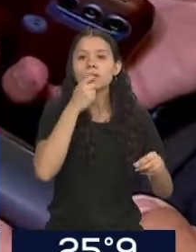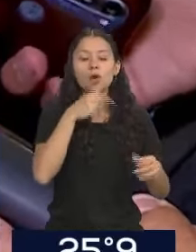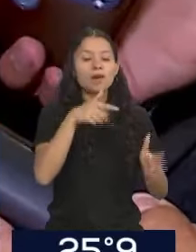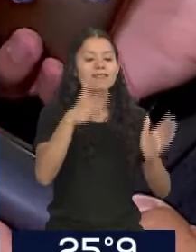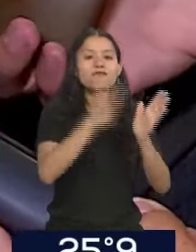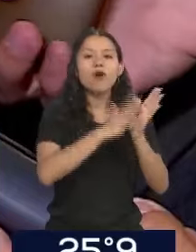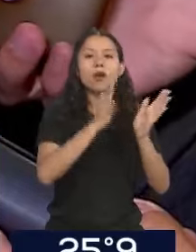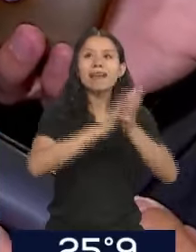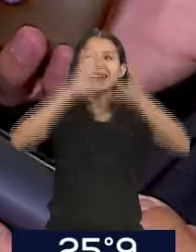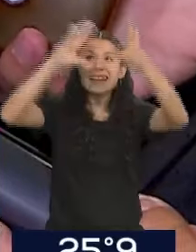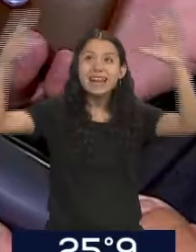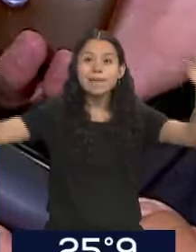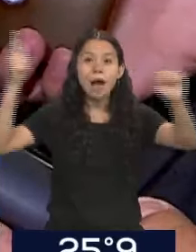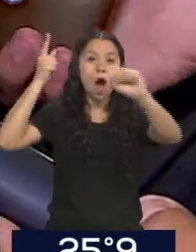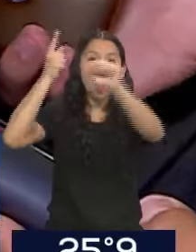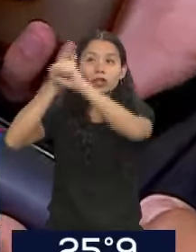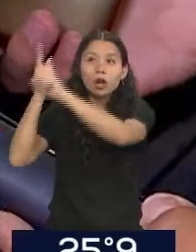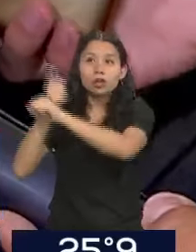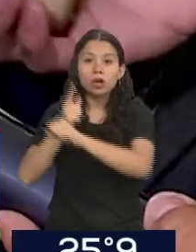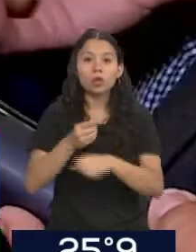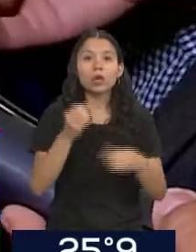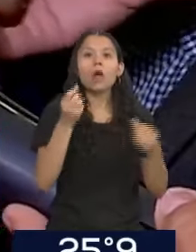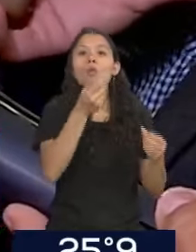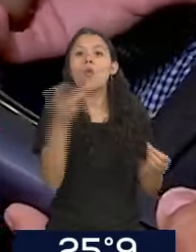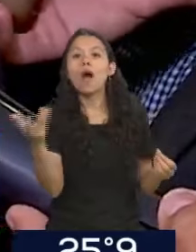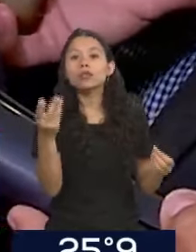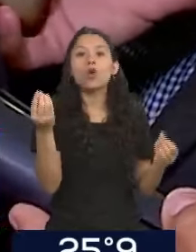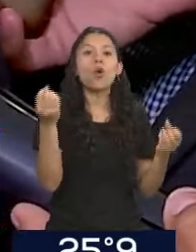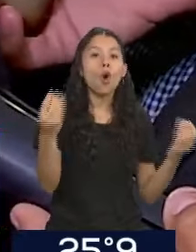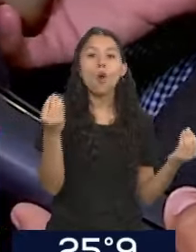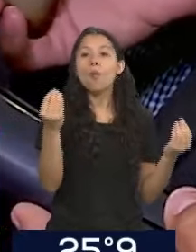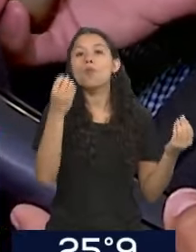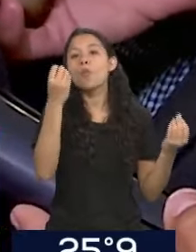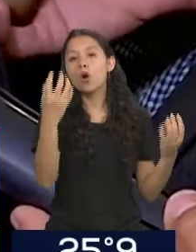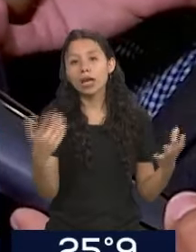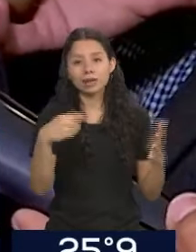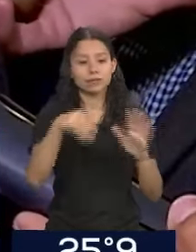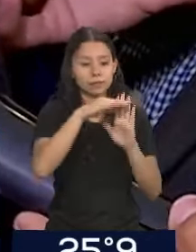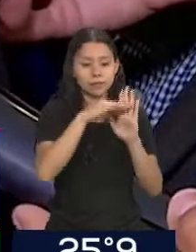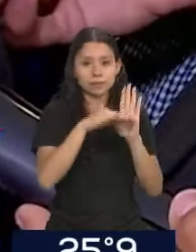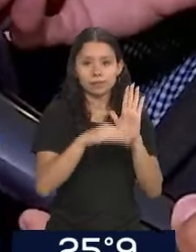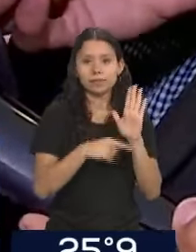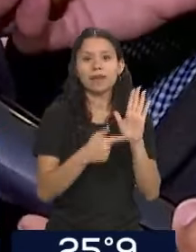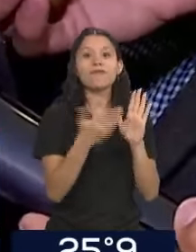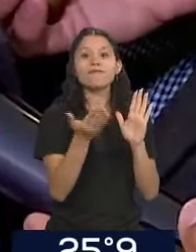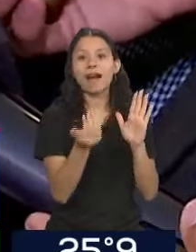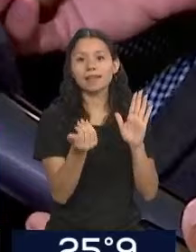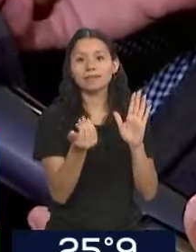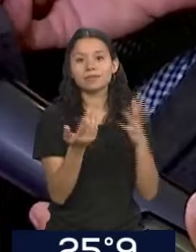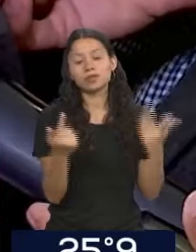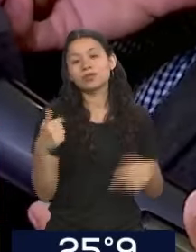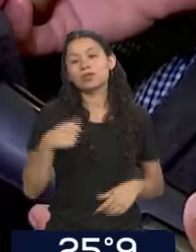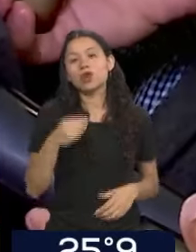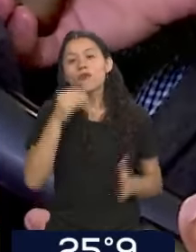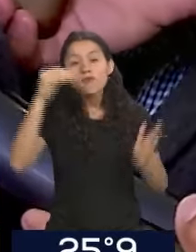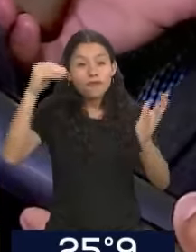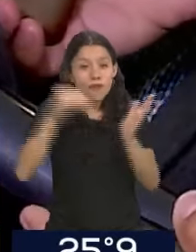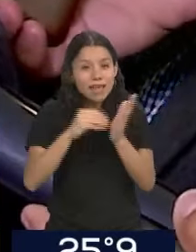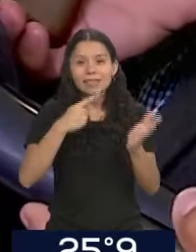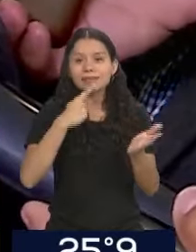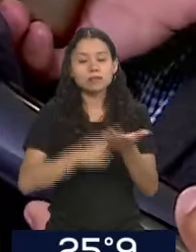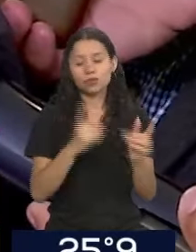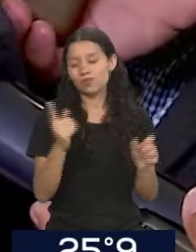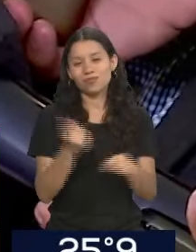todavía. Si apurar ese proyecto, probablemente también allí tendríamos, no puedo dar plazos, pero sí